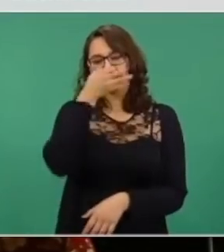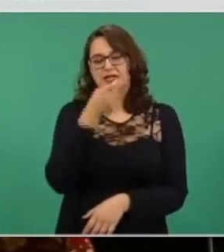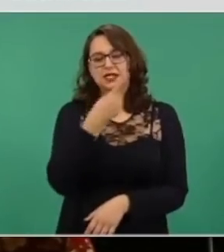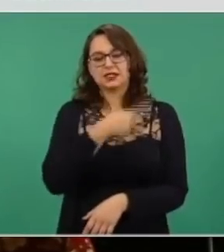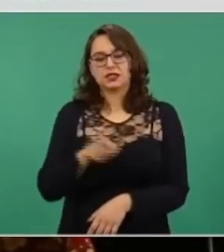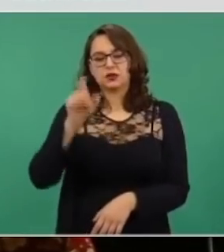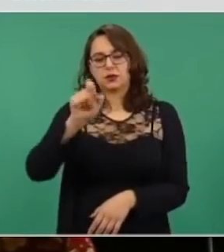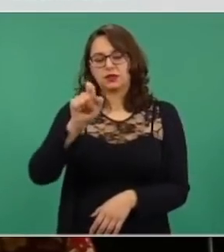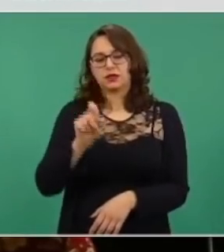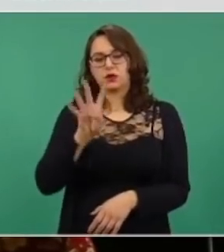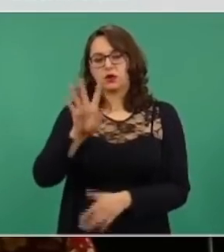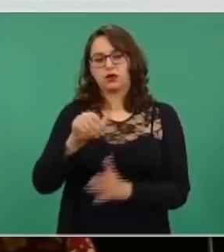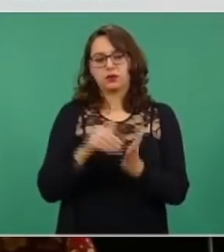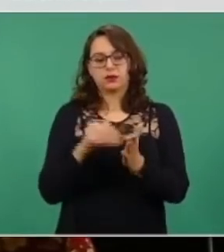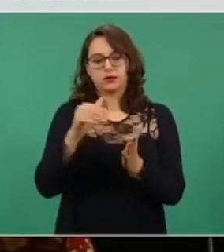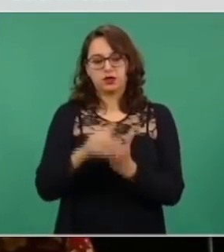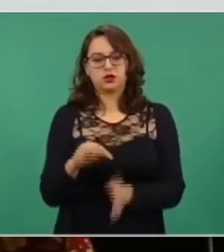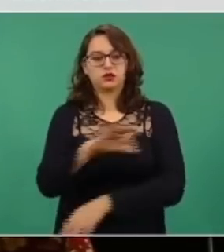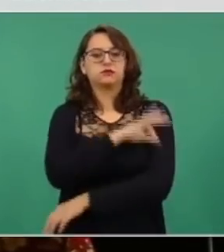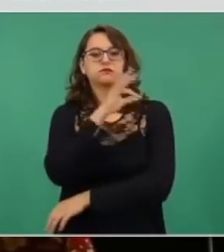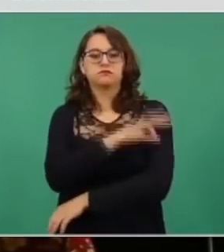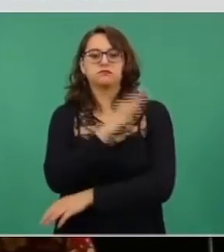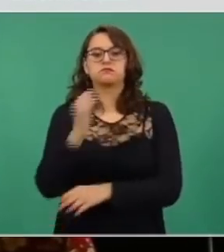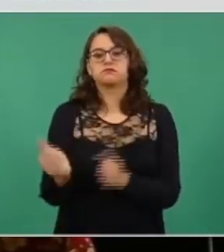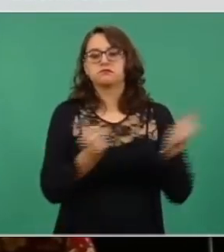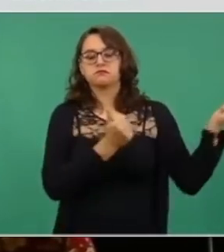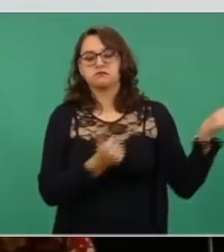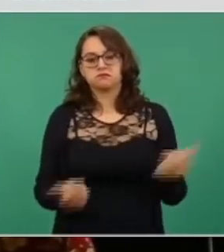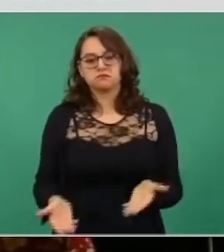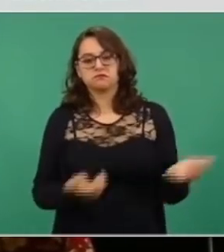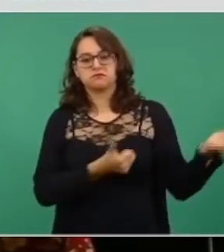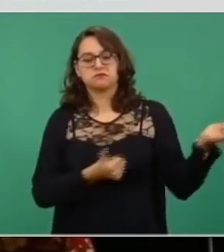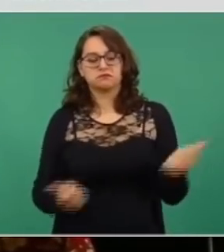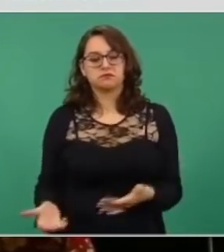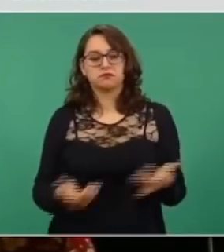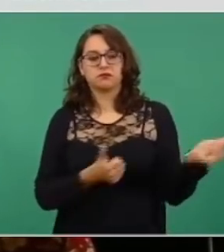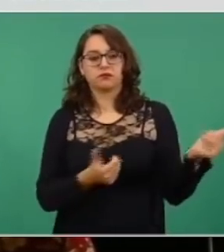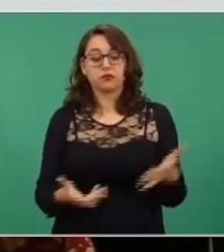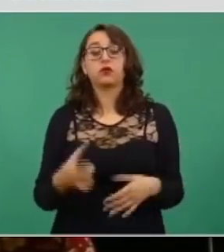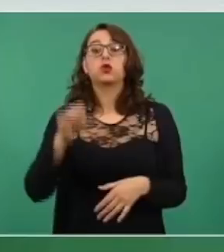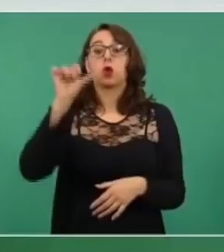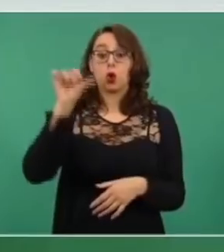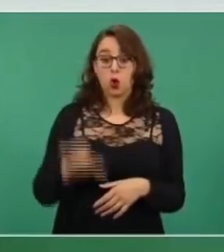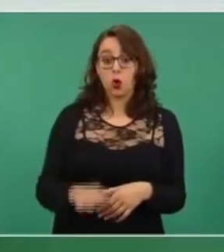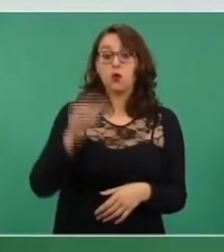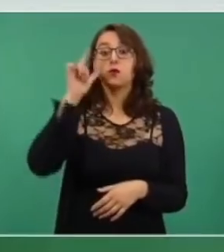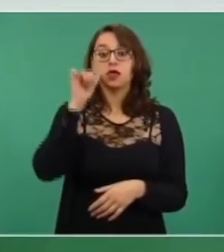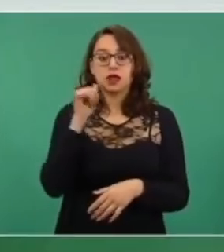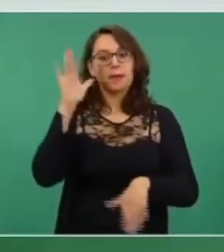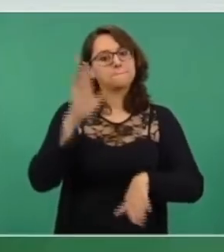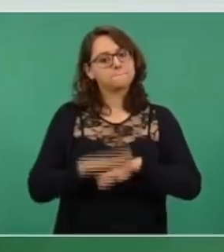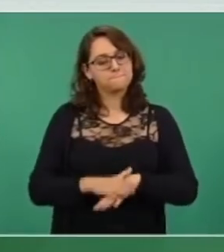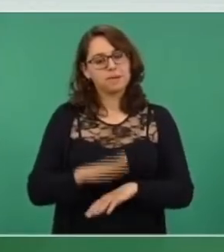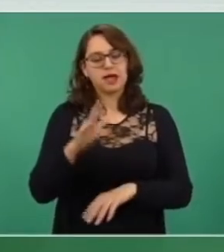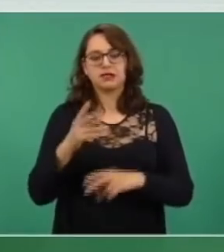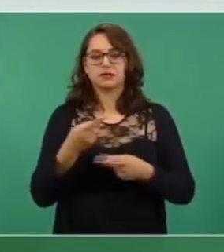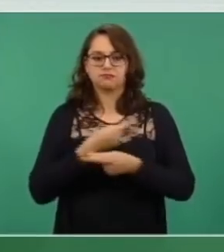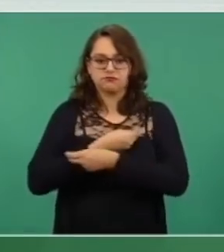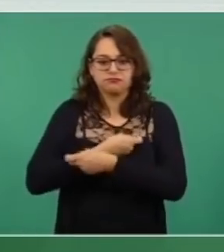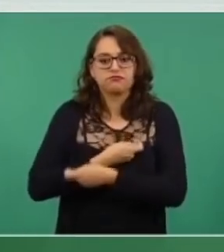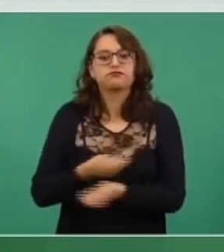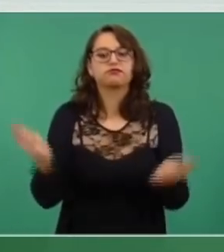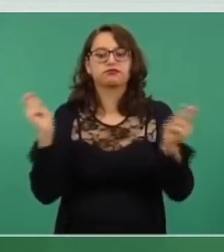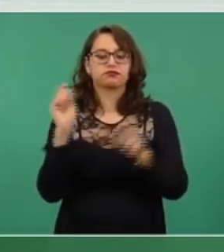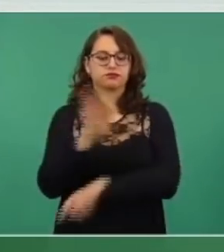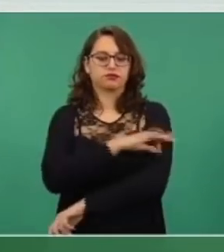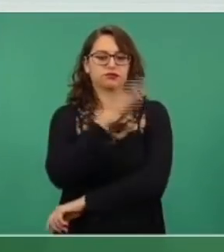de dosis que han llegado a nuestro país y que algunas el día de hoy, mañana se están aplicando todos